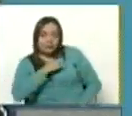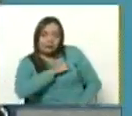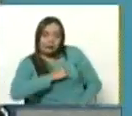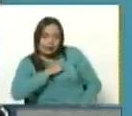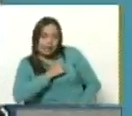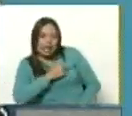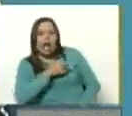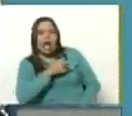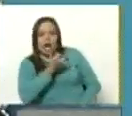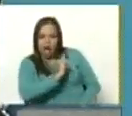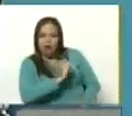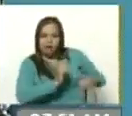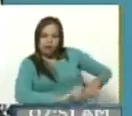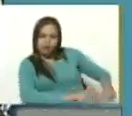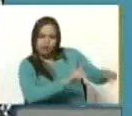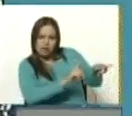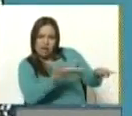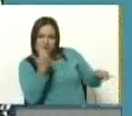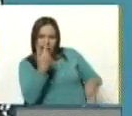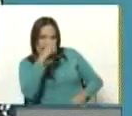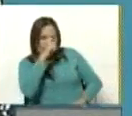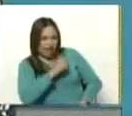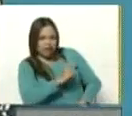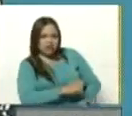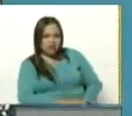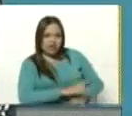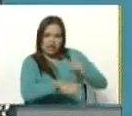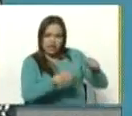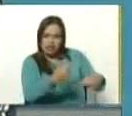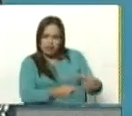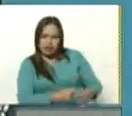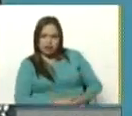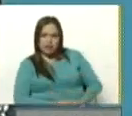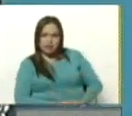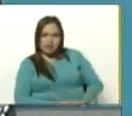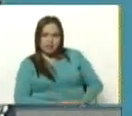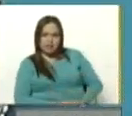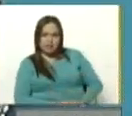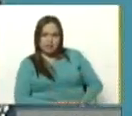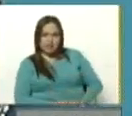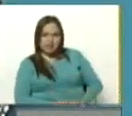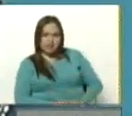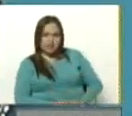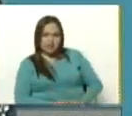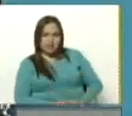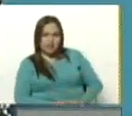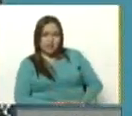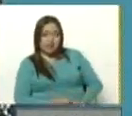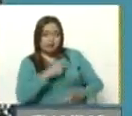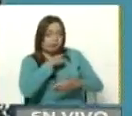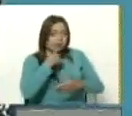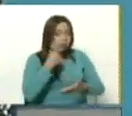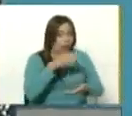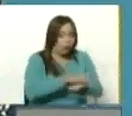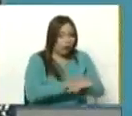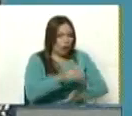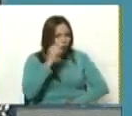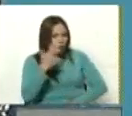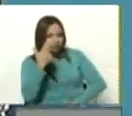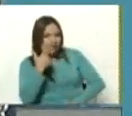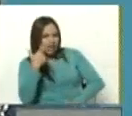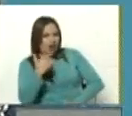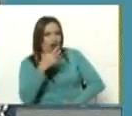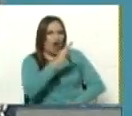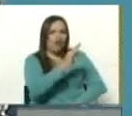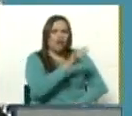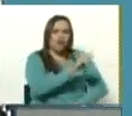hubo posibilidad en ese momento, después de la matanza, el asesinato de George Floyd, el hombre negro